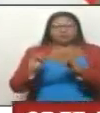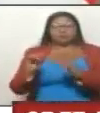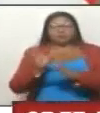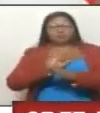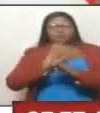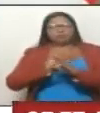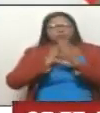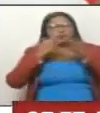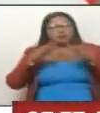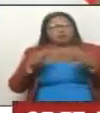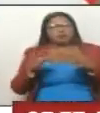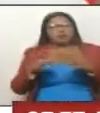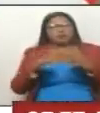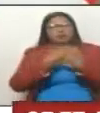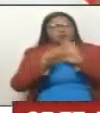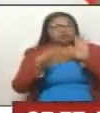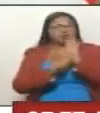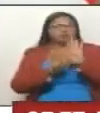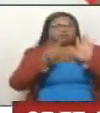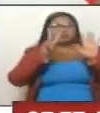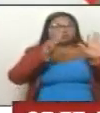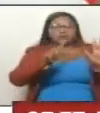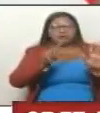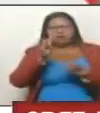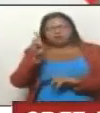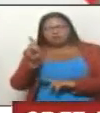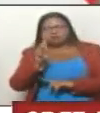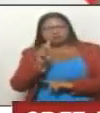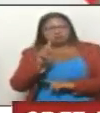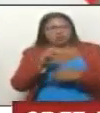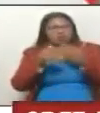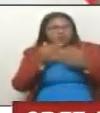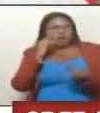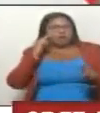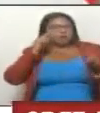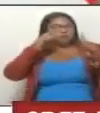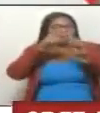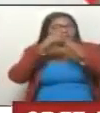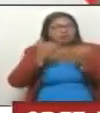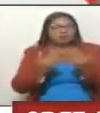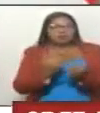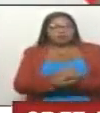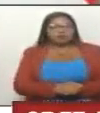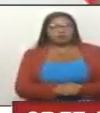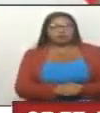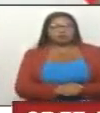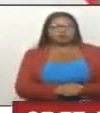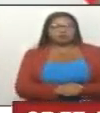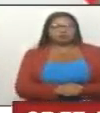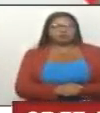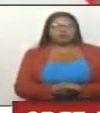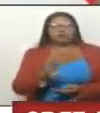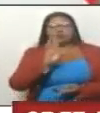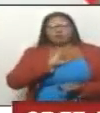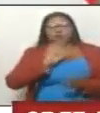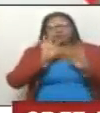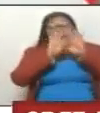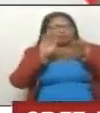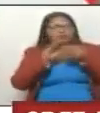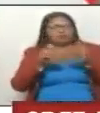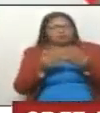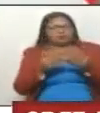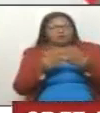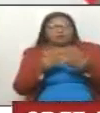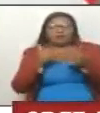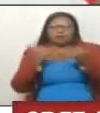Constitución del 61, ni en su contenido, ni en su alcance, ni en su operatividad. Tampoco lo